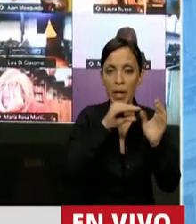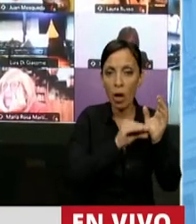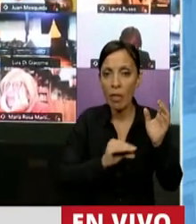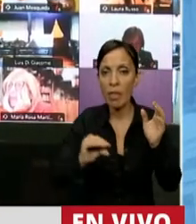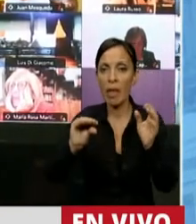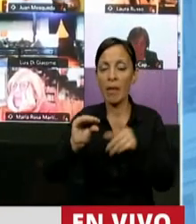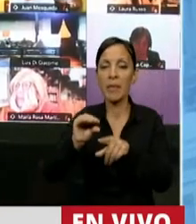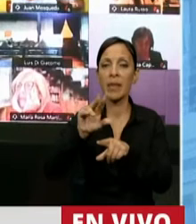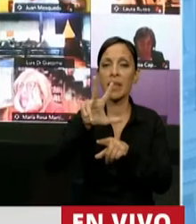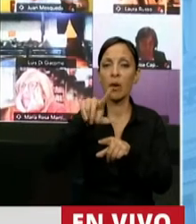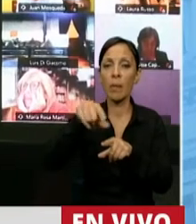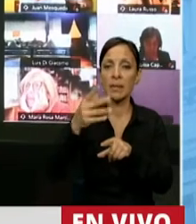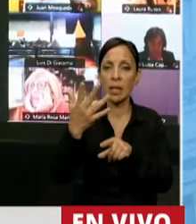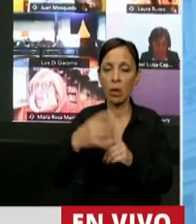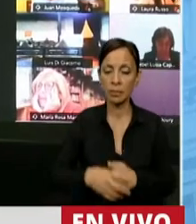3,5% de esa masa.